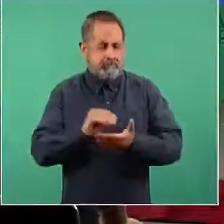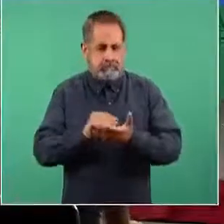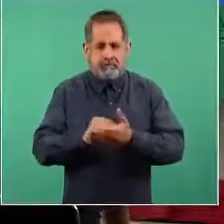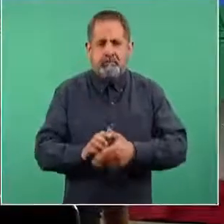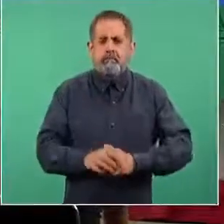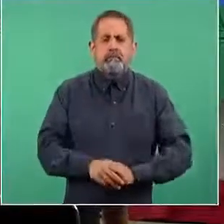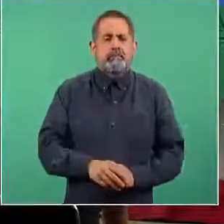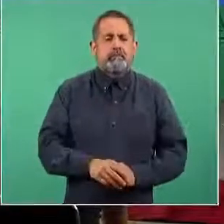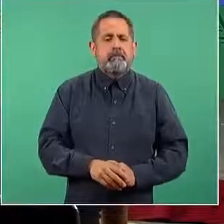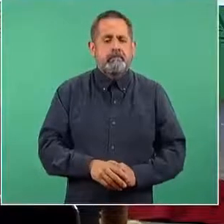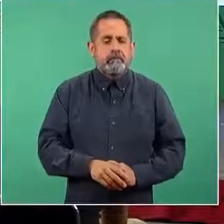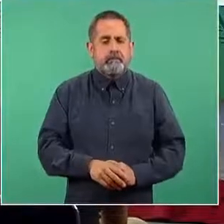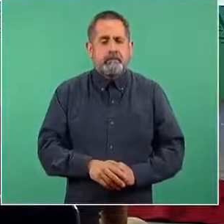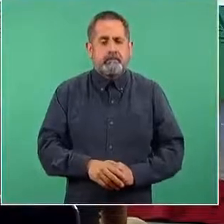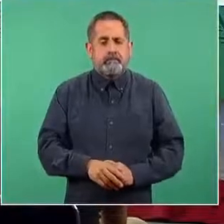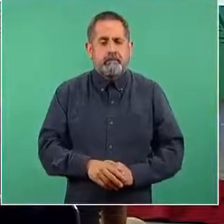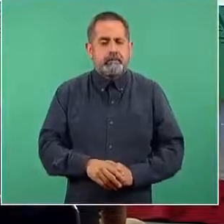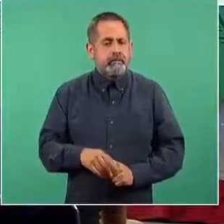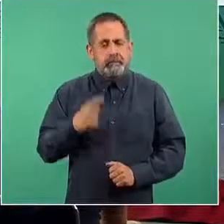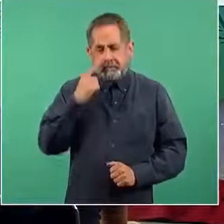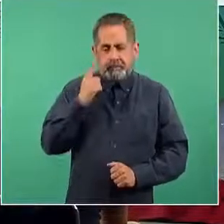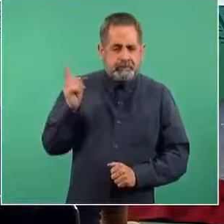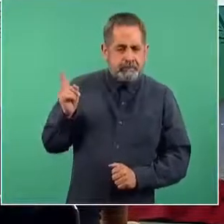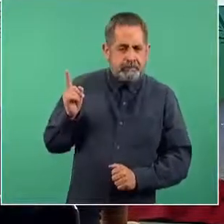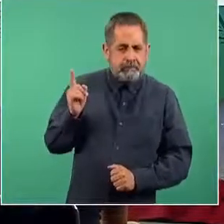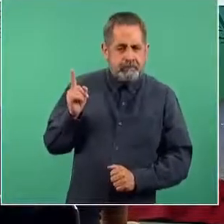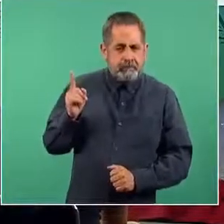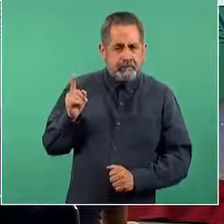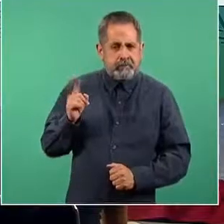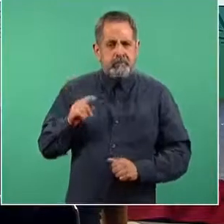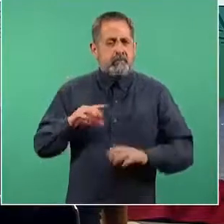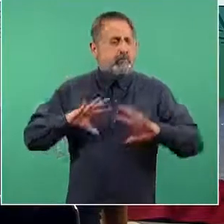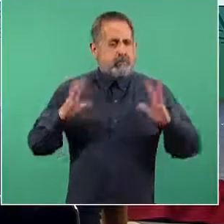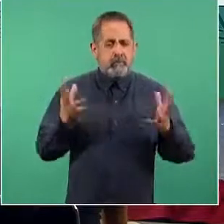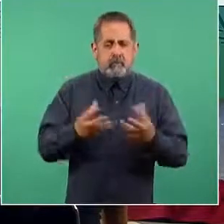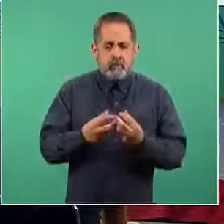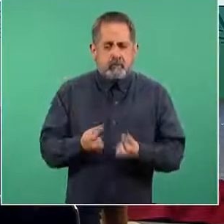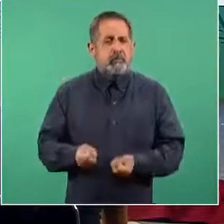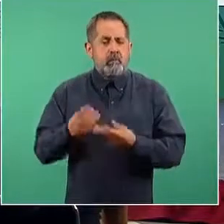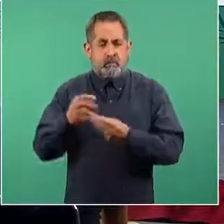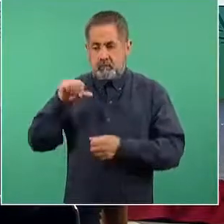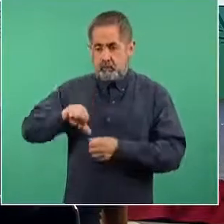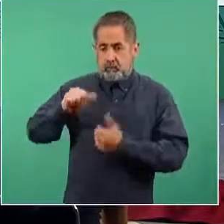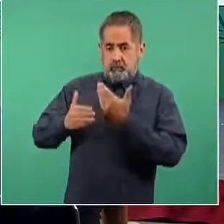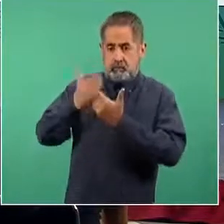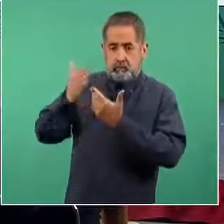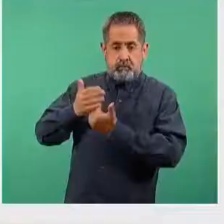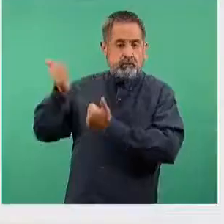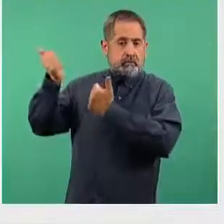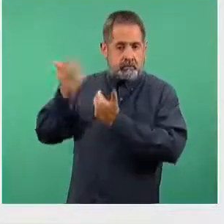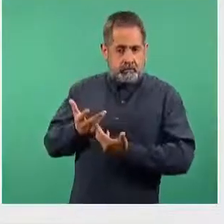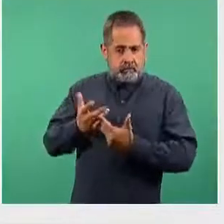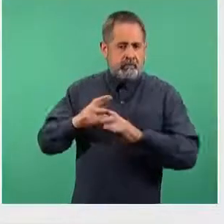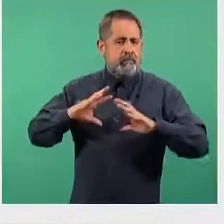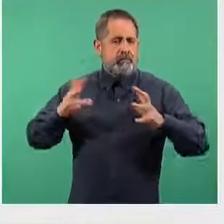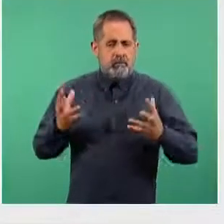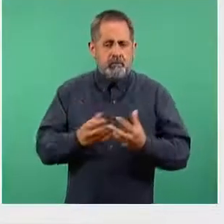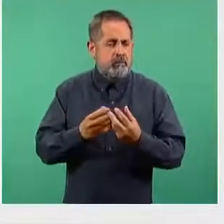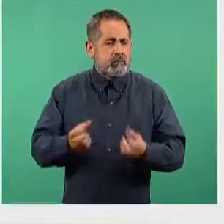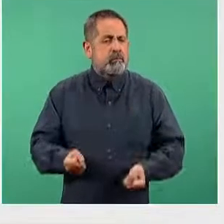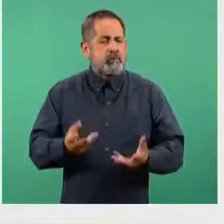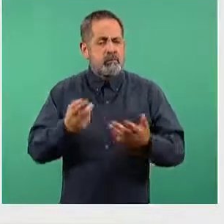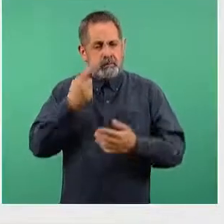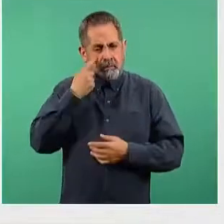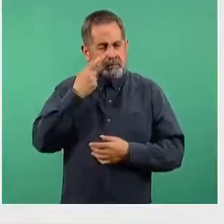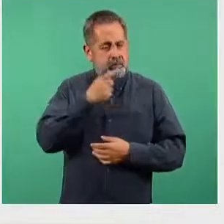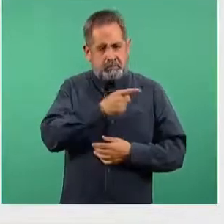siguiente diapositiva, aquí podemos encontrar ya entonces el total, incluidas las dosis que llegaron hoy de vacunas que han arribado